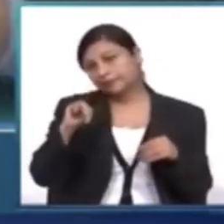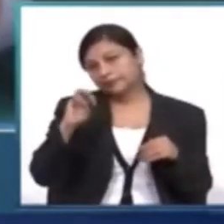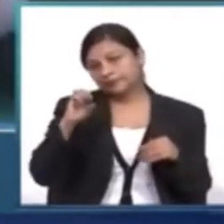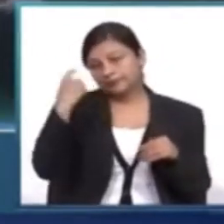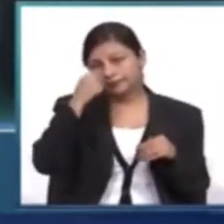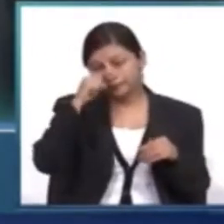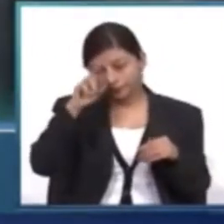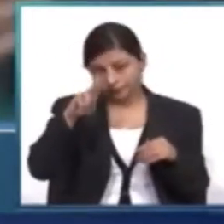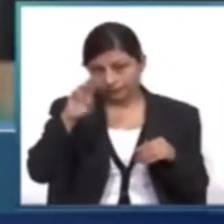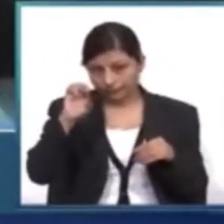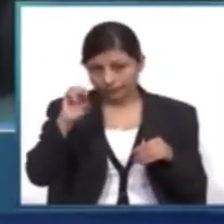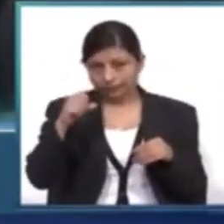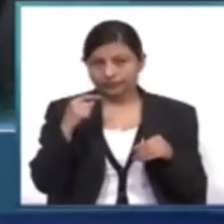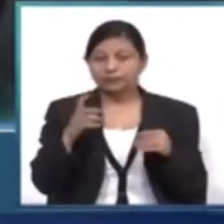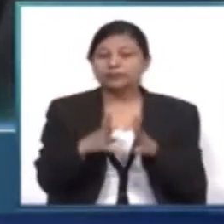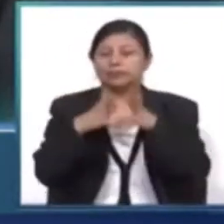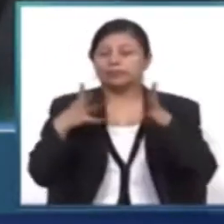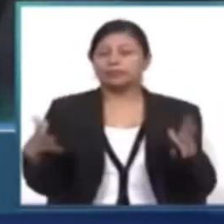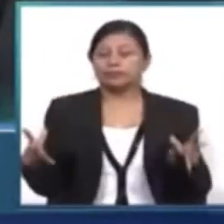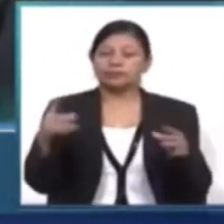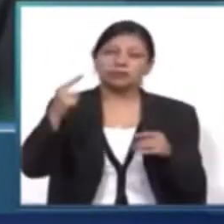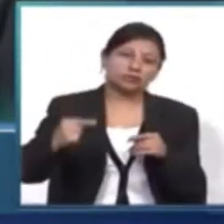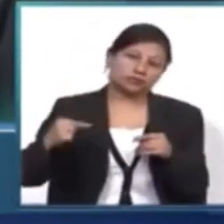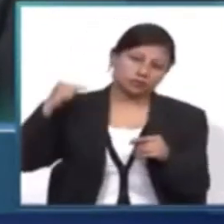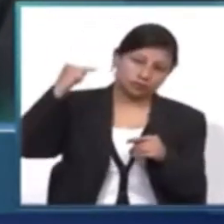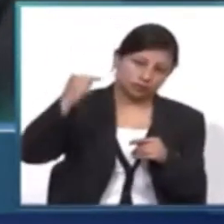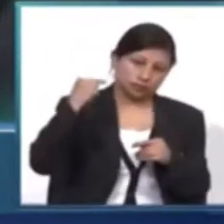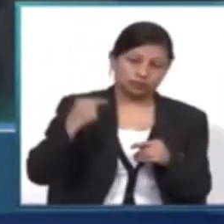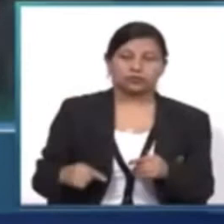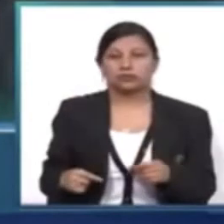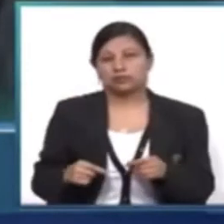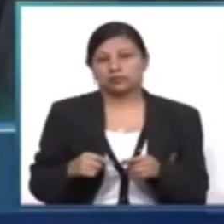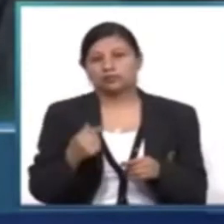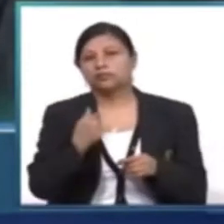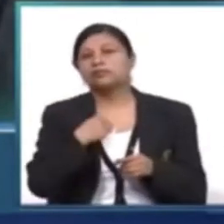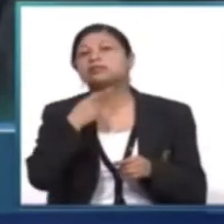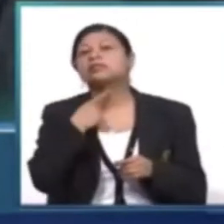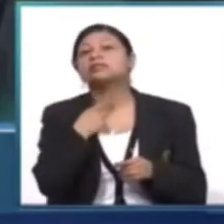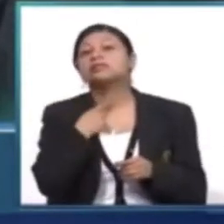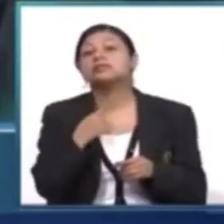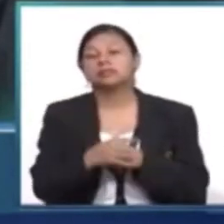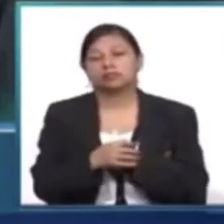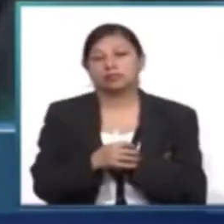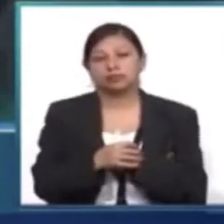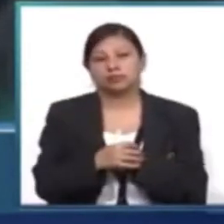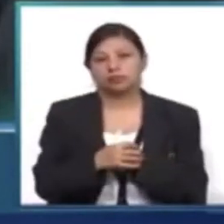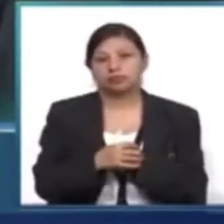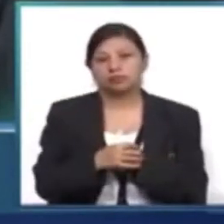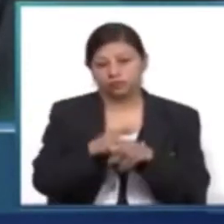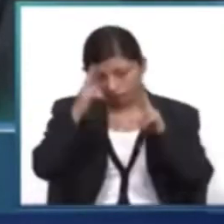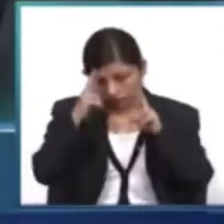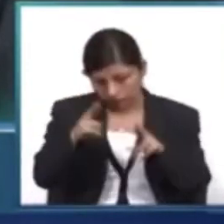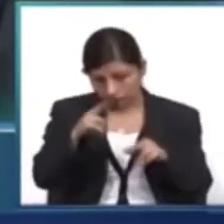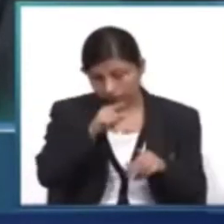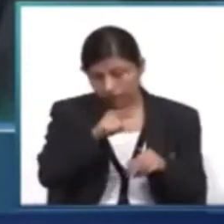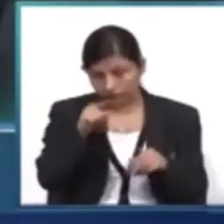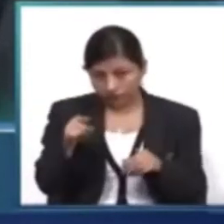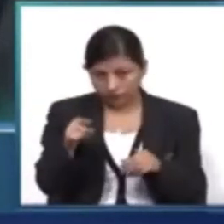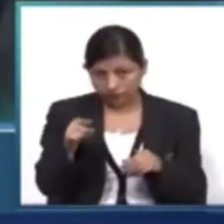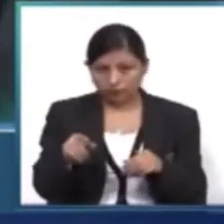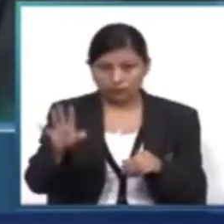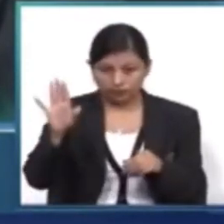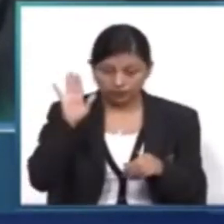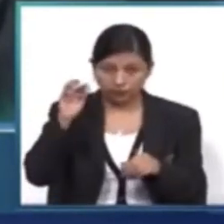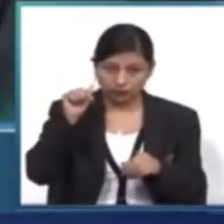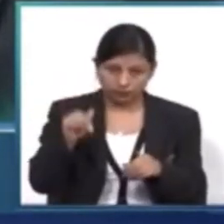es muy amplio decir el próximo semestre. A mí me gustaría, y con el respeto que usted se merece, que se comprometa